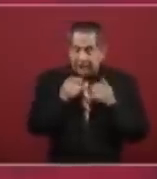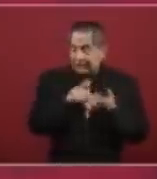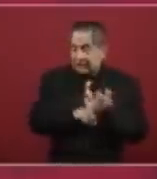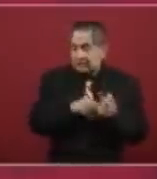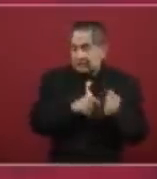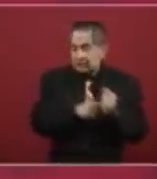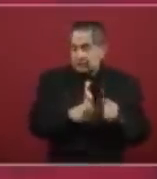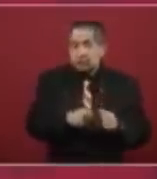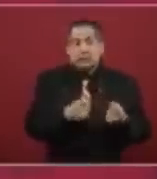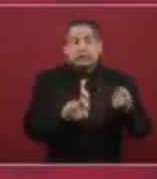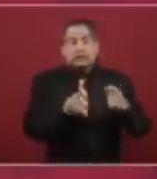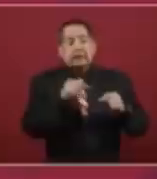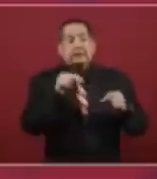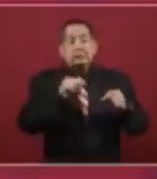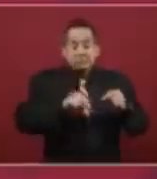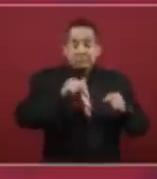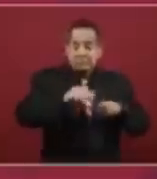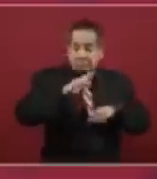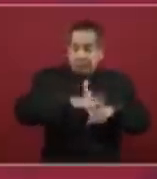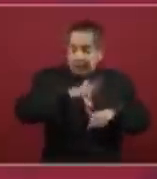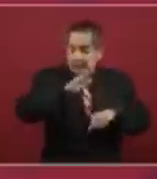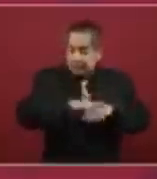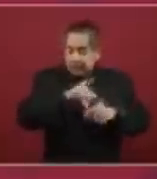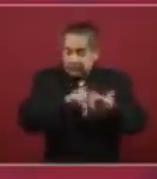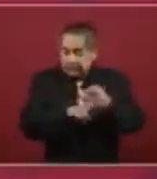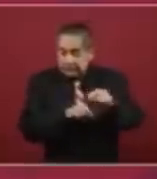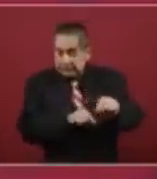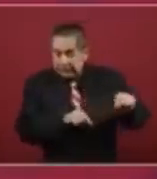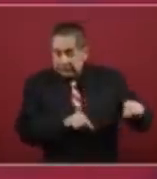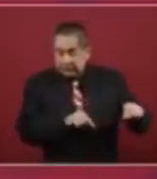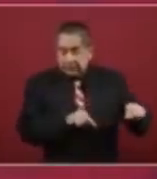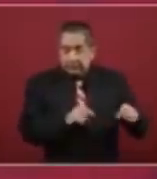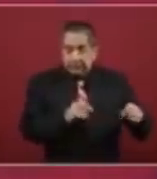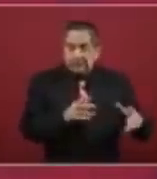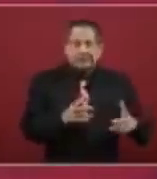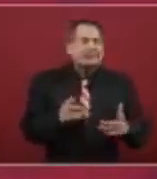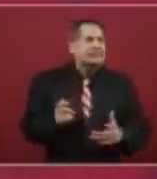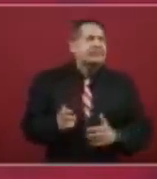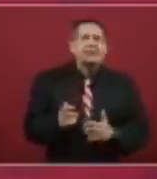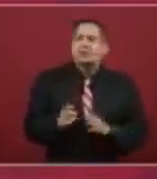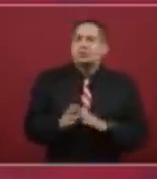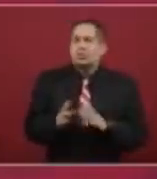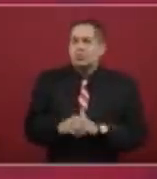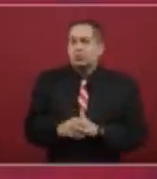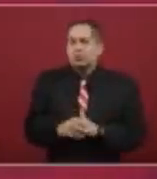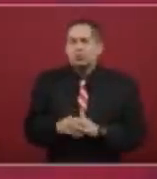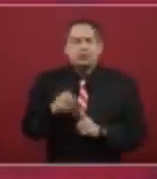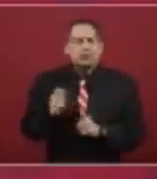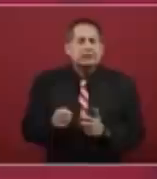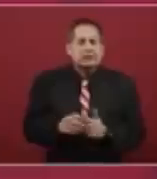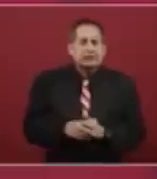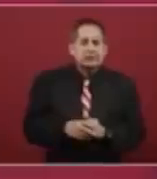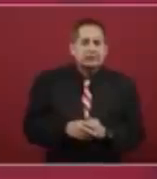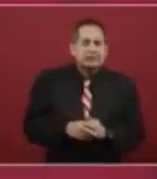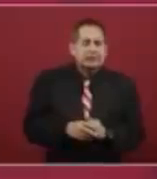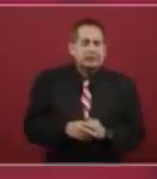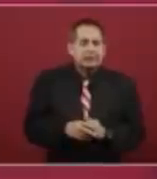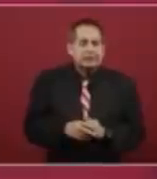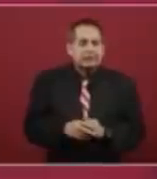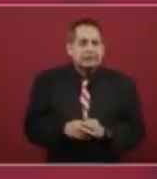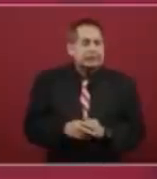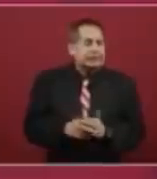han aumentado tomas clandestinas, o mejor dicho, se han